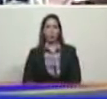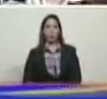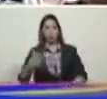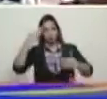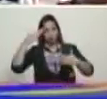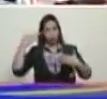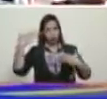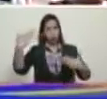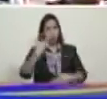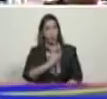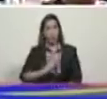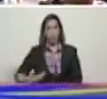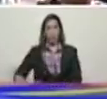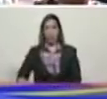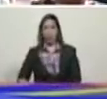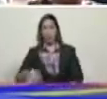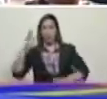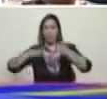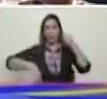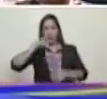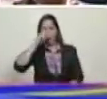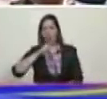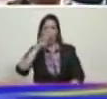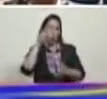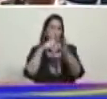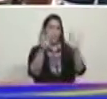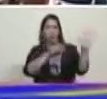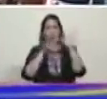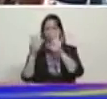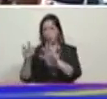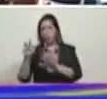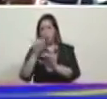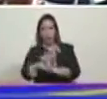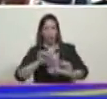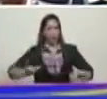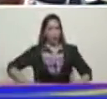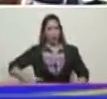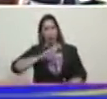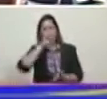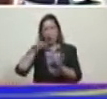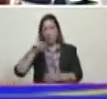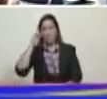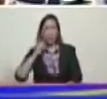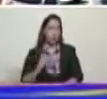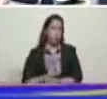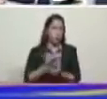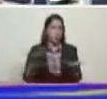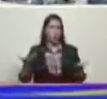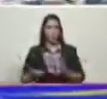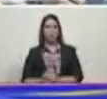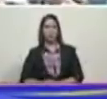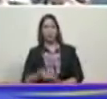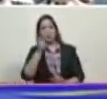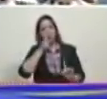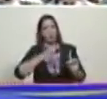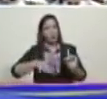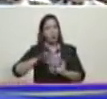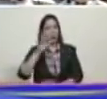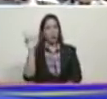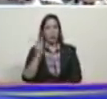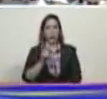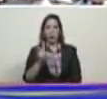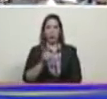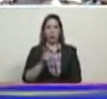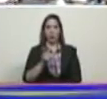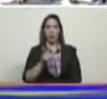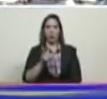Salutación presidencial de fin de año 2018 a la Fuerza Armada Nacional Bolivariana y al pueblo de Venezuela, por